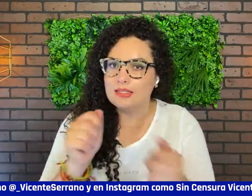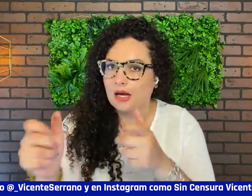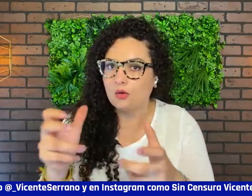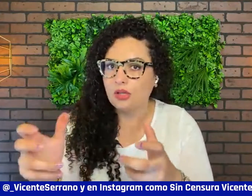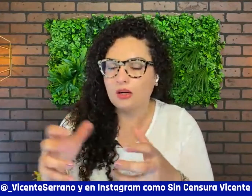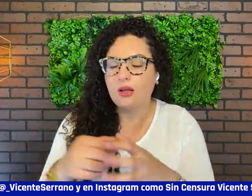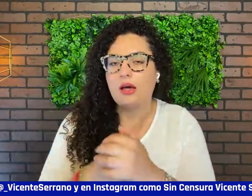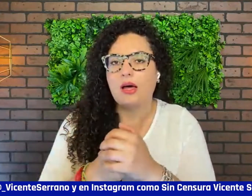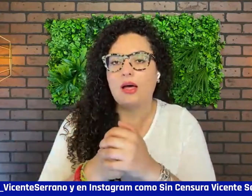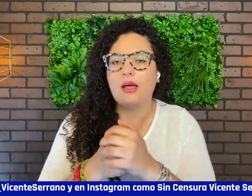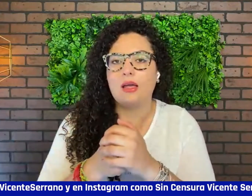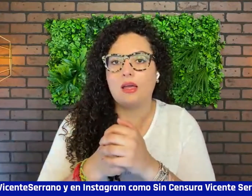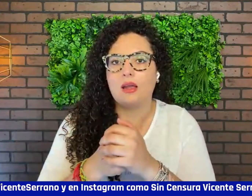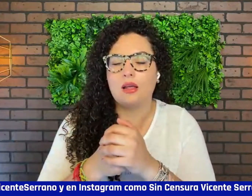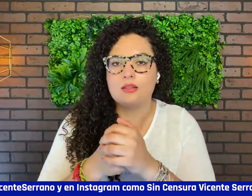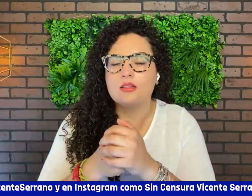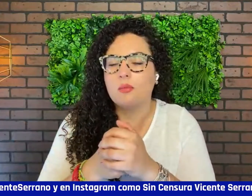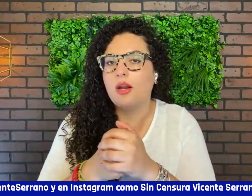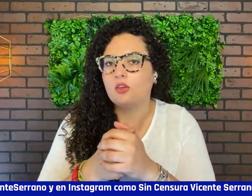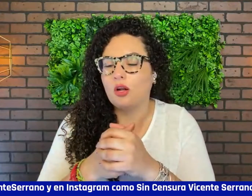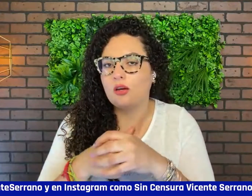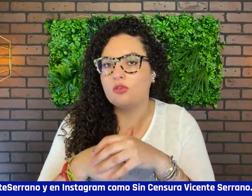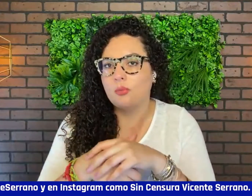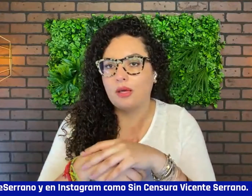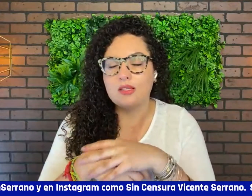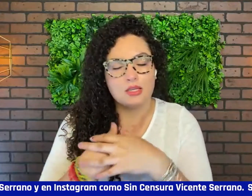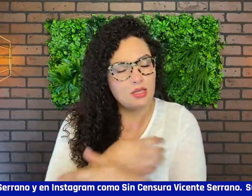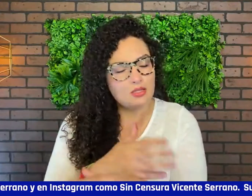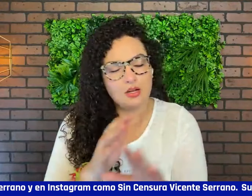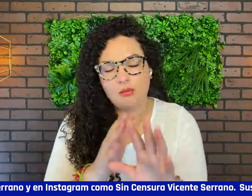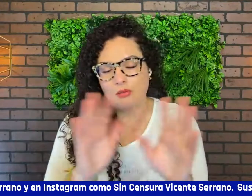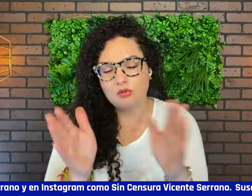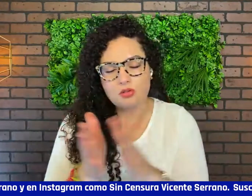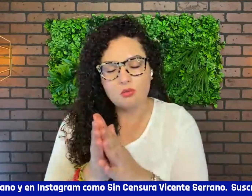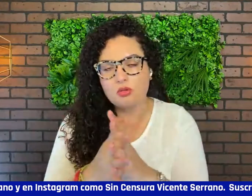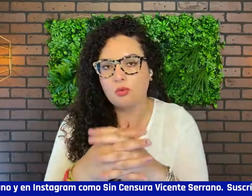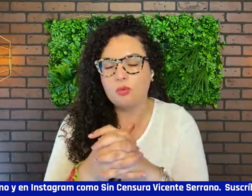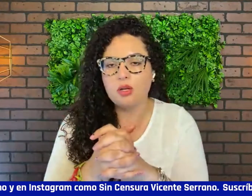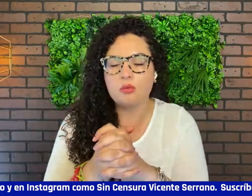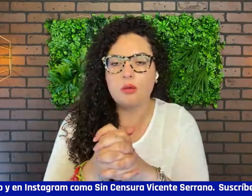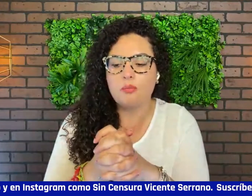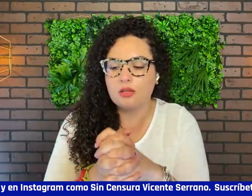para sacudir a el sistema electoral de nuestro país, que sí, celebramos